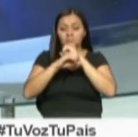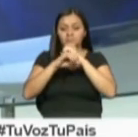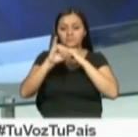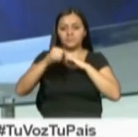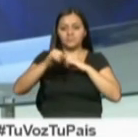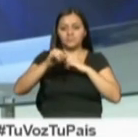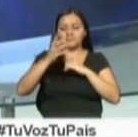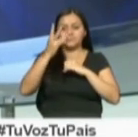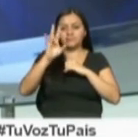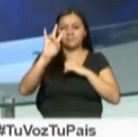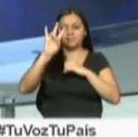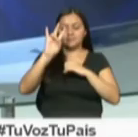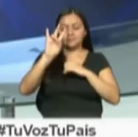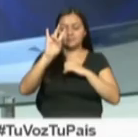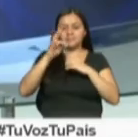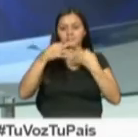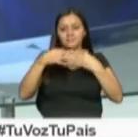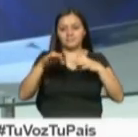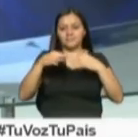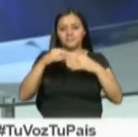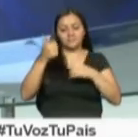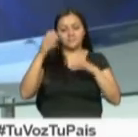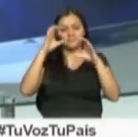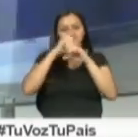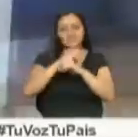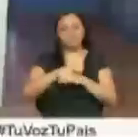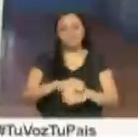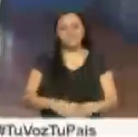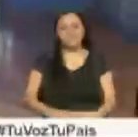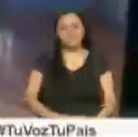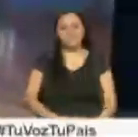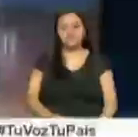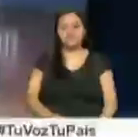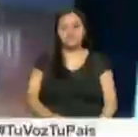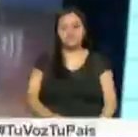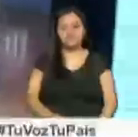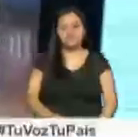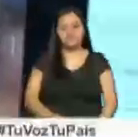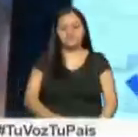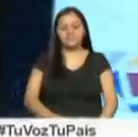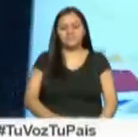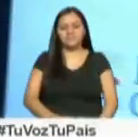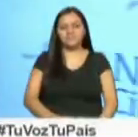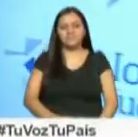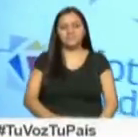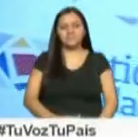de este jueves 16 de febrero. Que tengan una excelente noche.